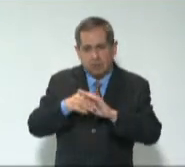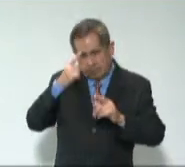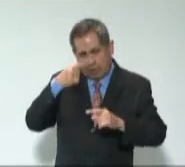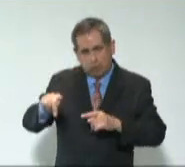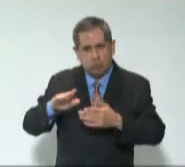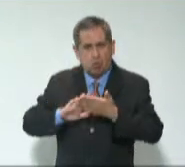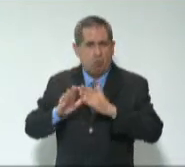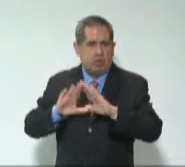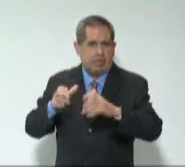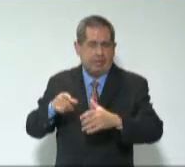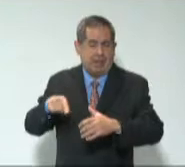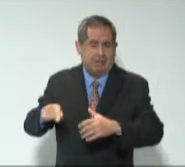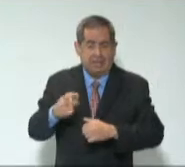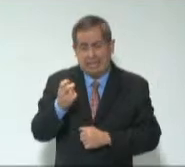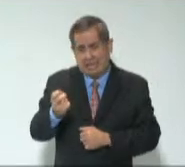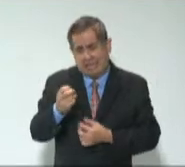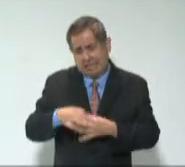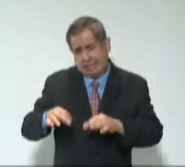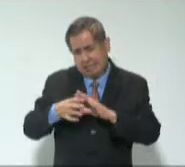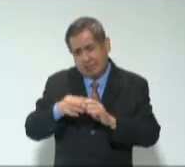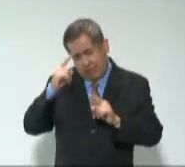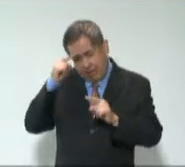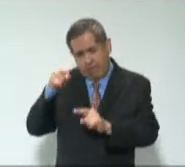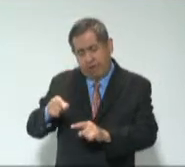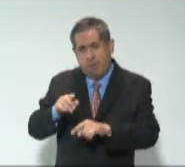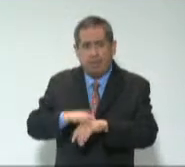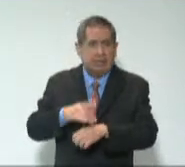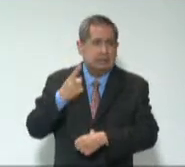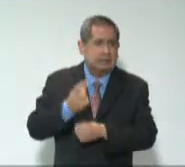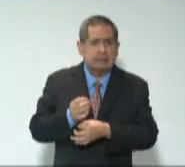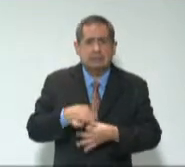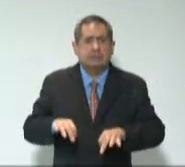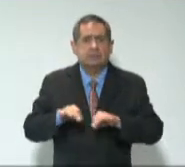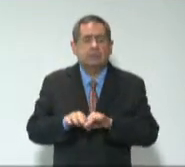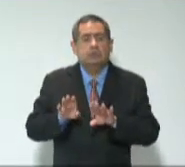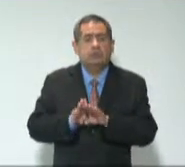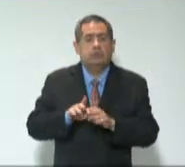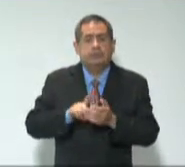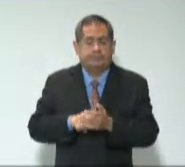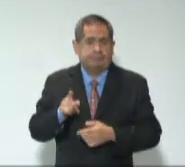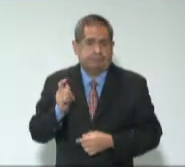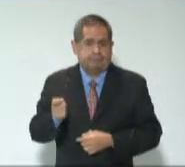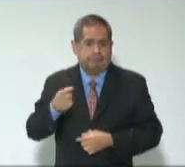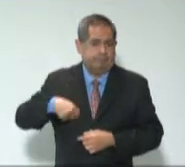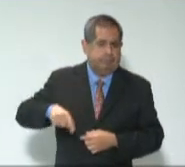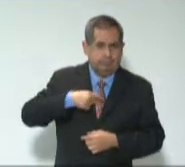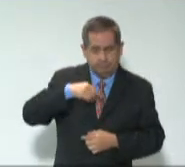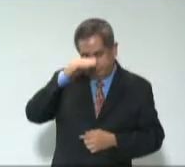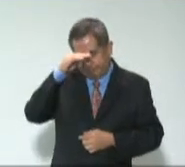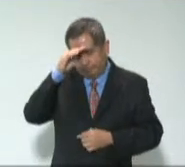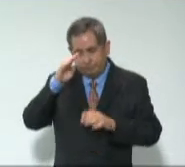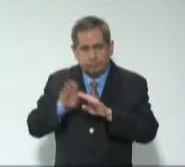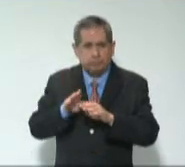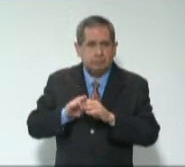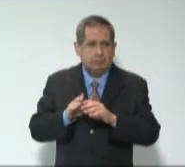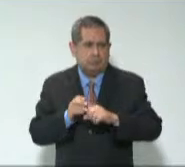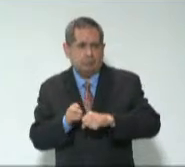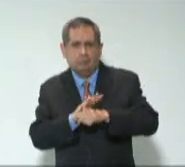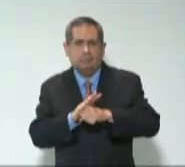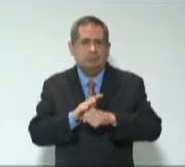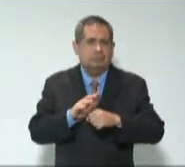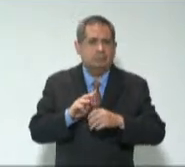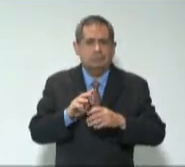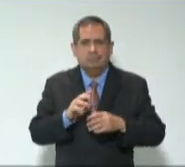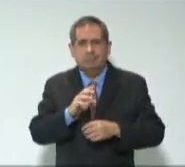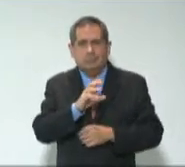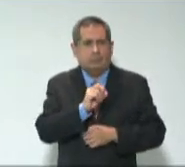comunidades es de esta manera y con un enfoque de atención primaria de la salud que podemos enfrentar también mejor el sarscov 2 y la